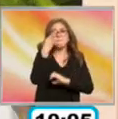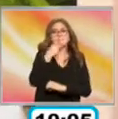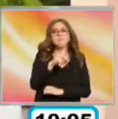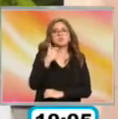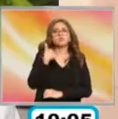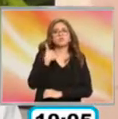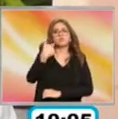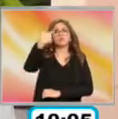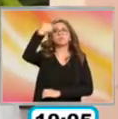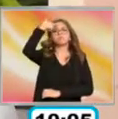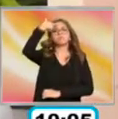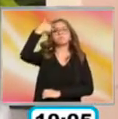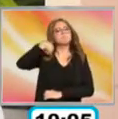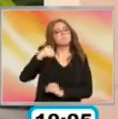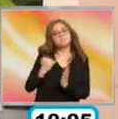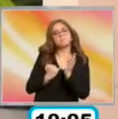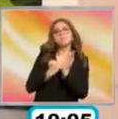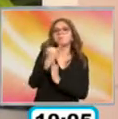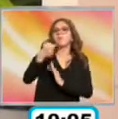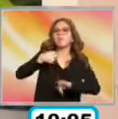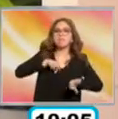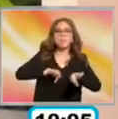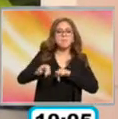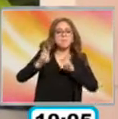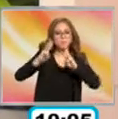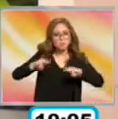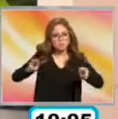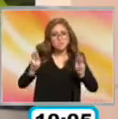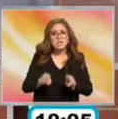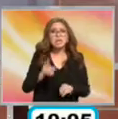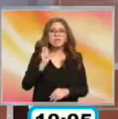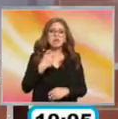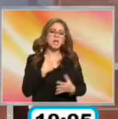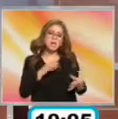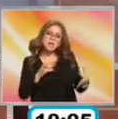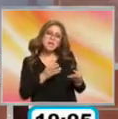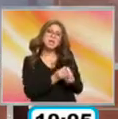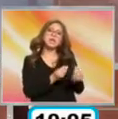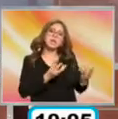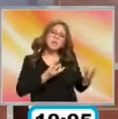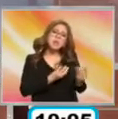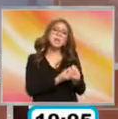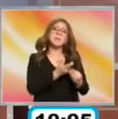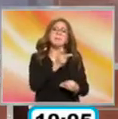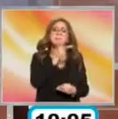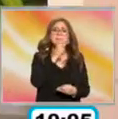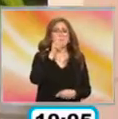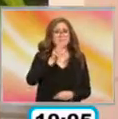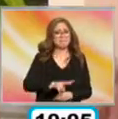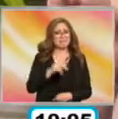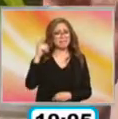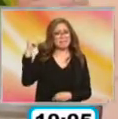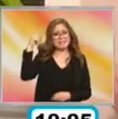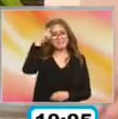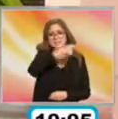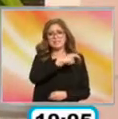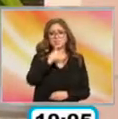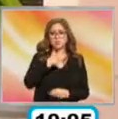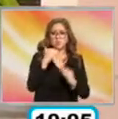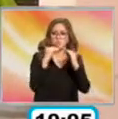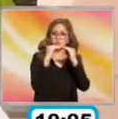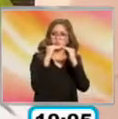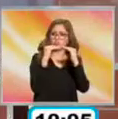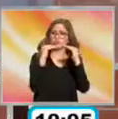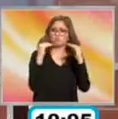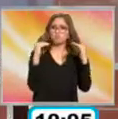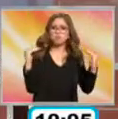música como opción de vida, dije, no quiero estar a la sombra de él. Va a ser dificilísimo tratar de competir o estar en el